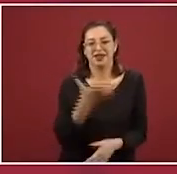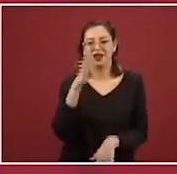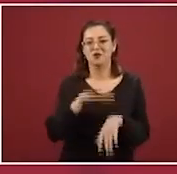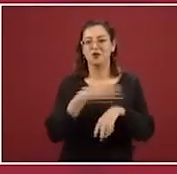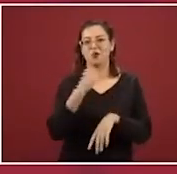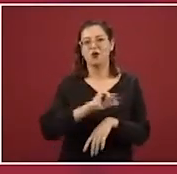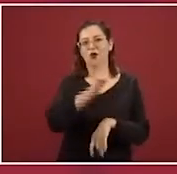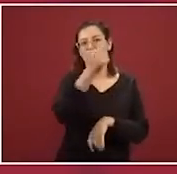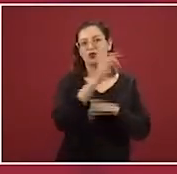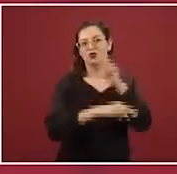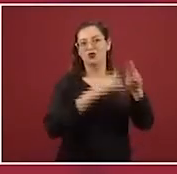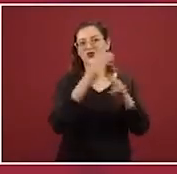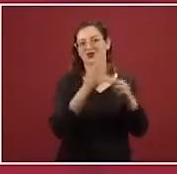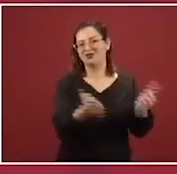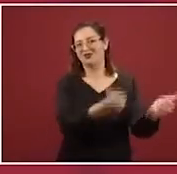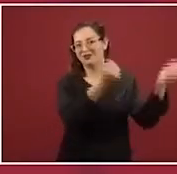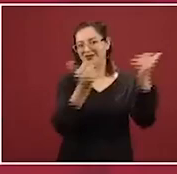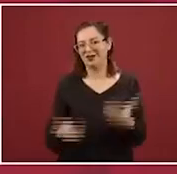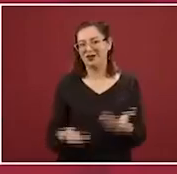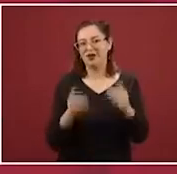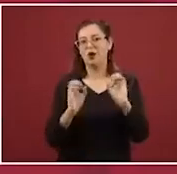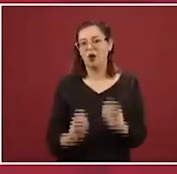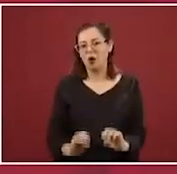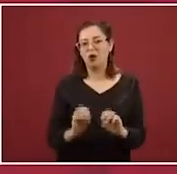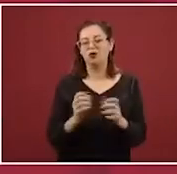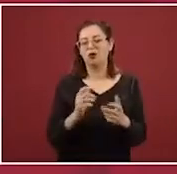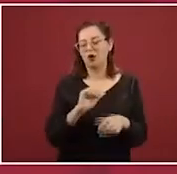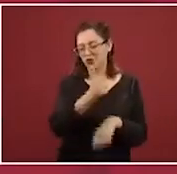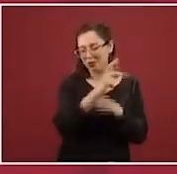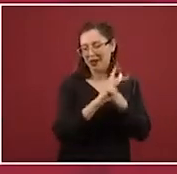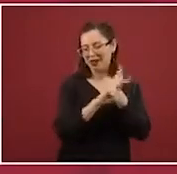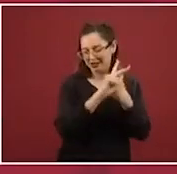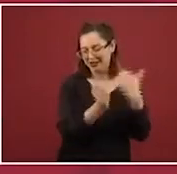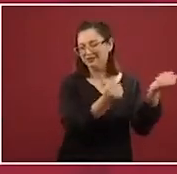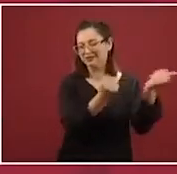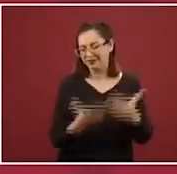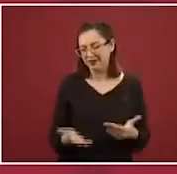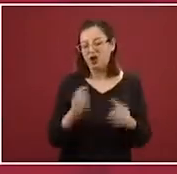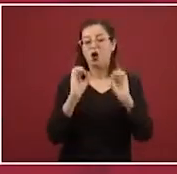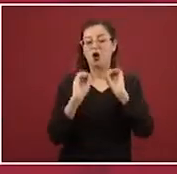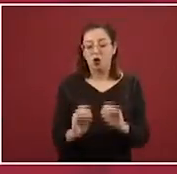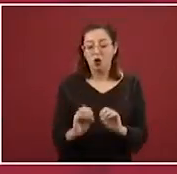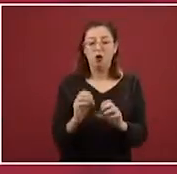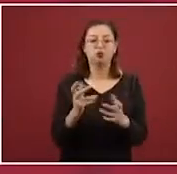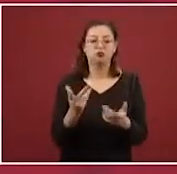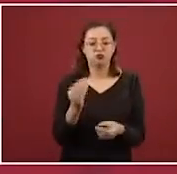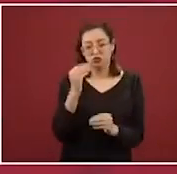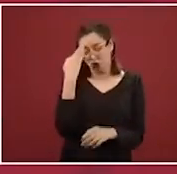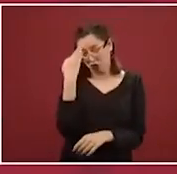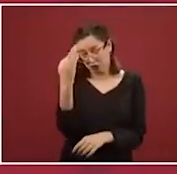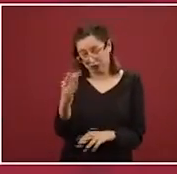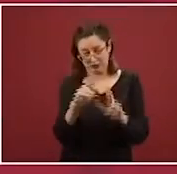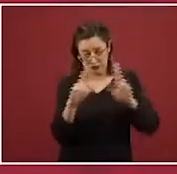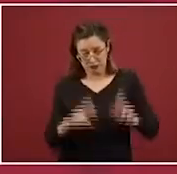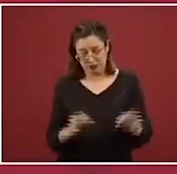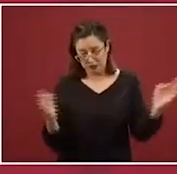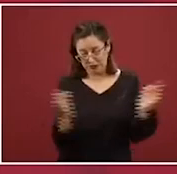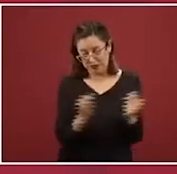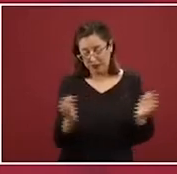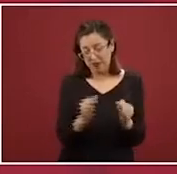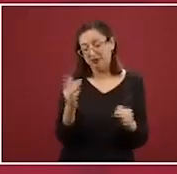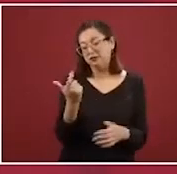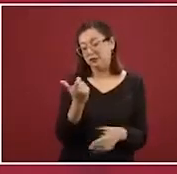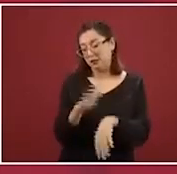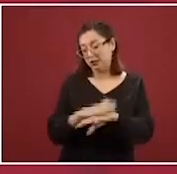de otra parte del mundo o estuvo congelado, refrigerado durante un largo tiempo y ese costo se repercute finalmente